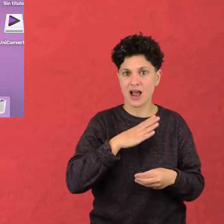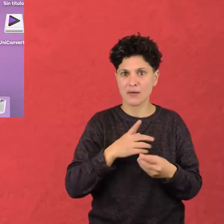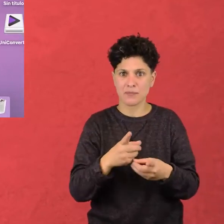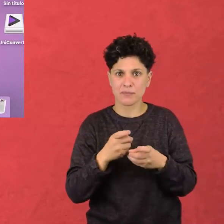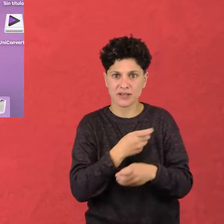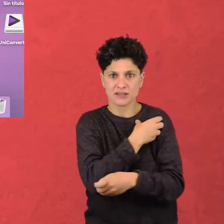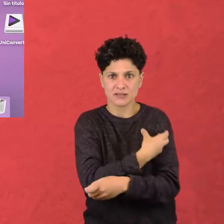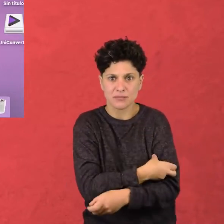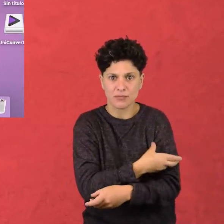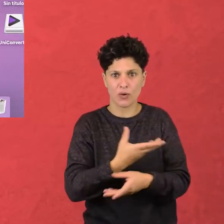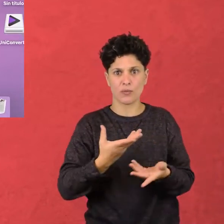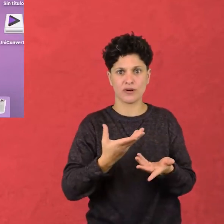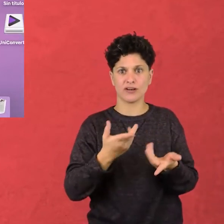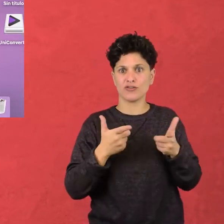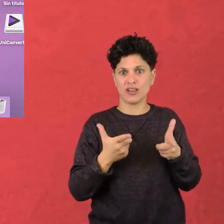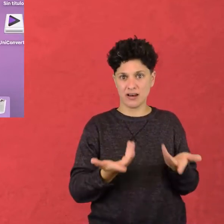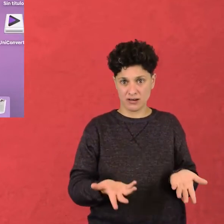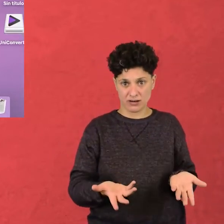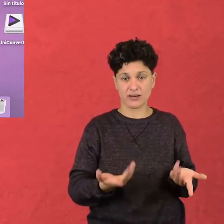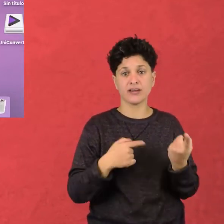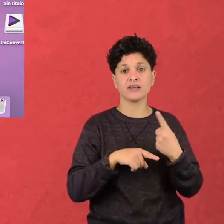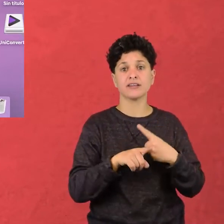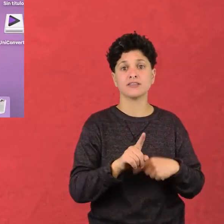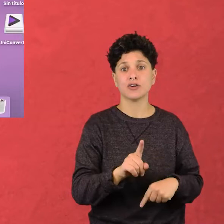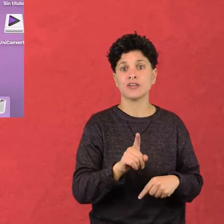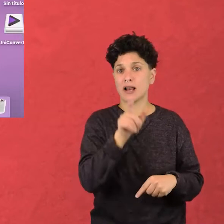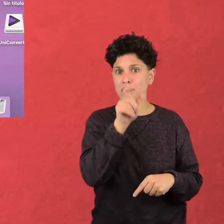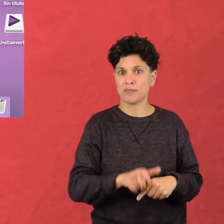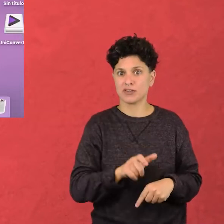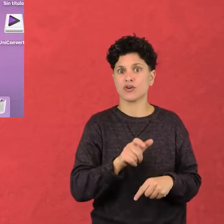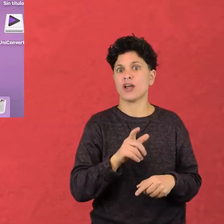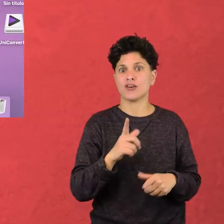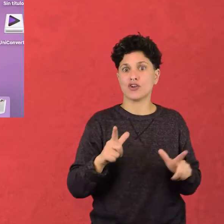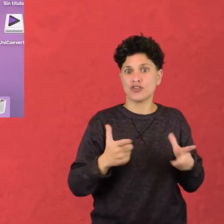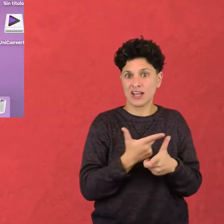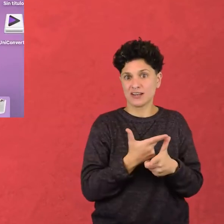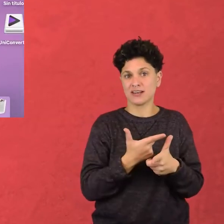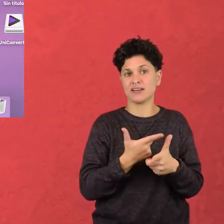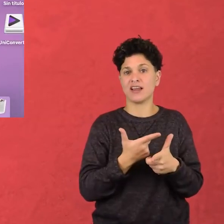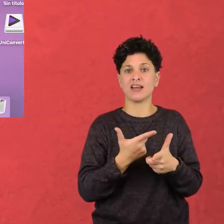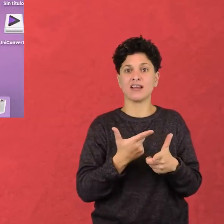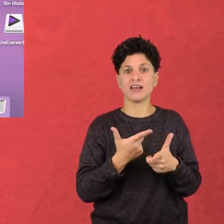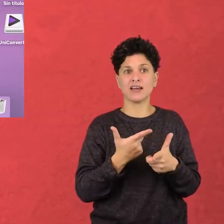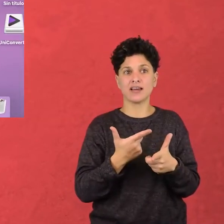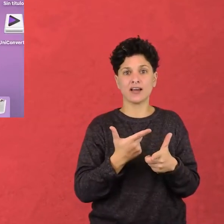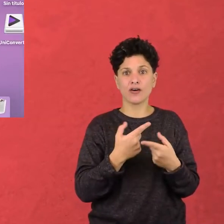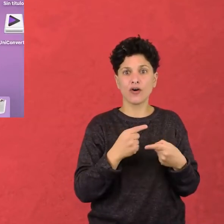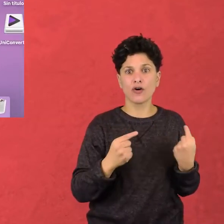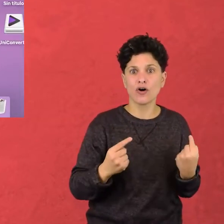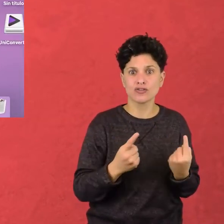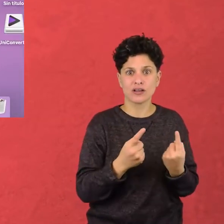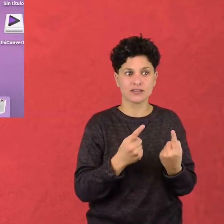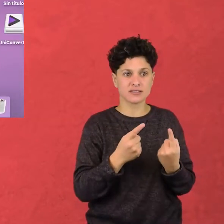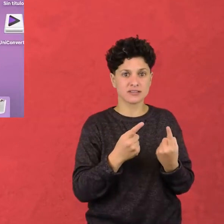necesidades básicas insatisfechas, o sea, esta persona no tiene ni sus necesidades ni las de